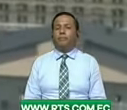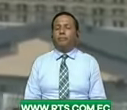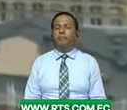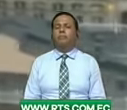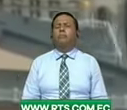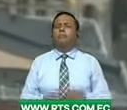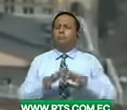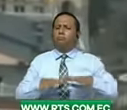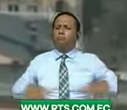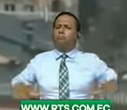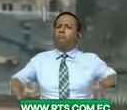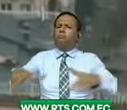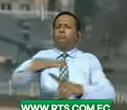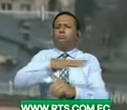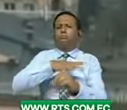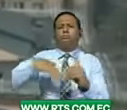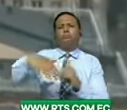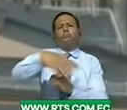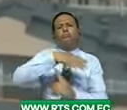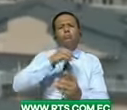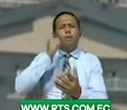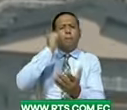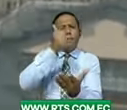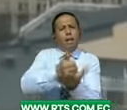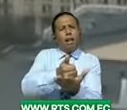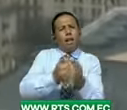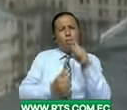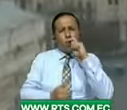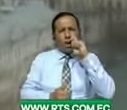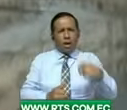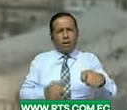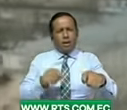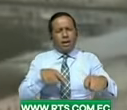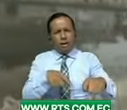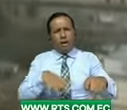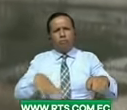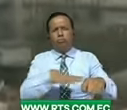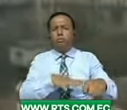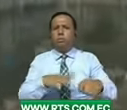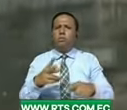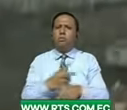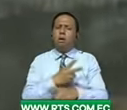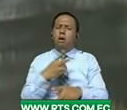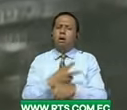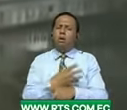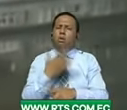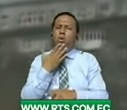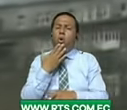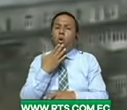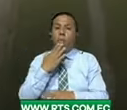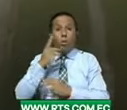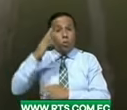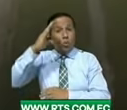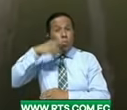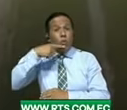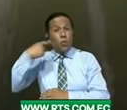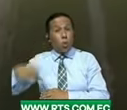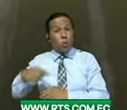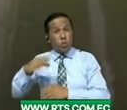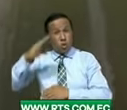La situación en la capital de Ucrania, Kiev, entró en su fase más complicada y peligrosa. Es que la operación militar rusa avanza,